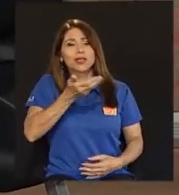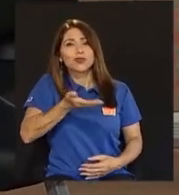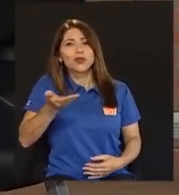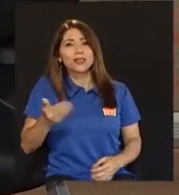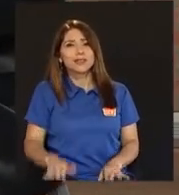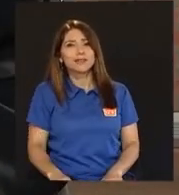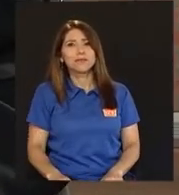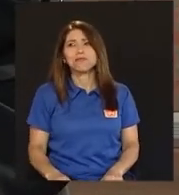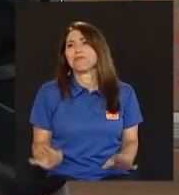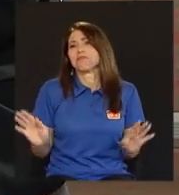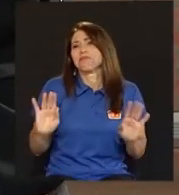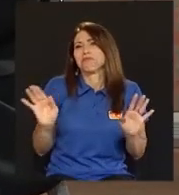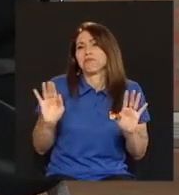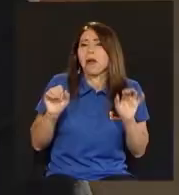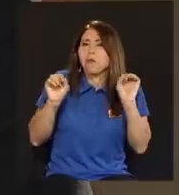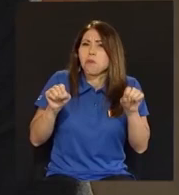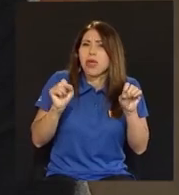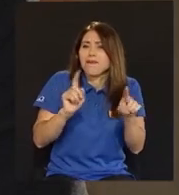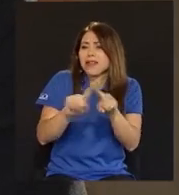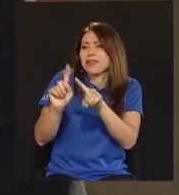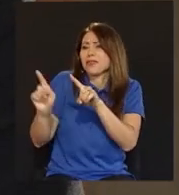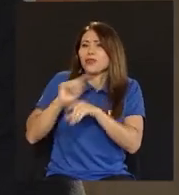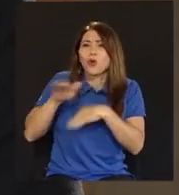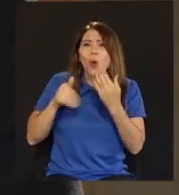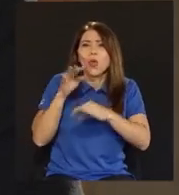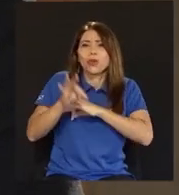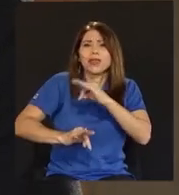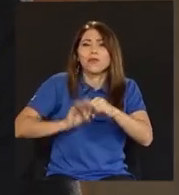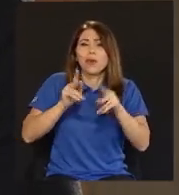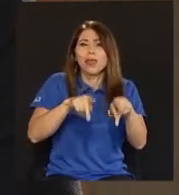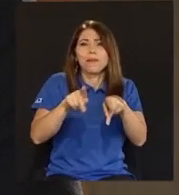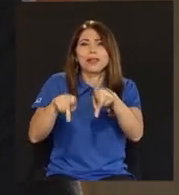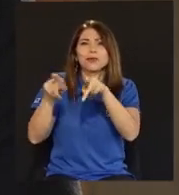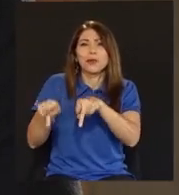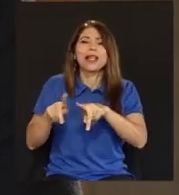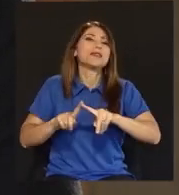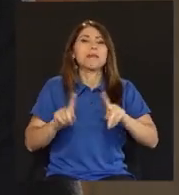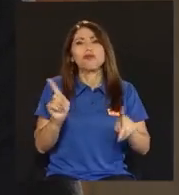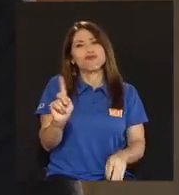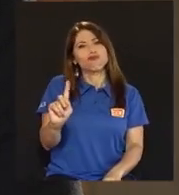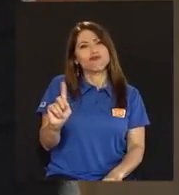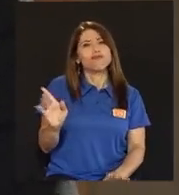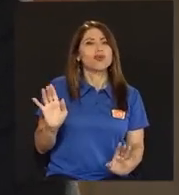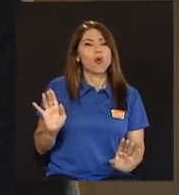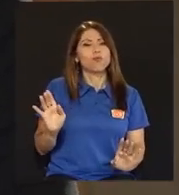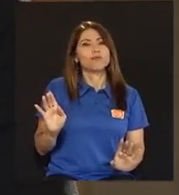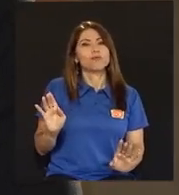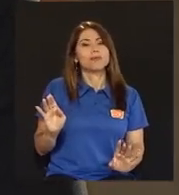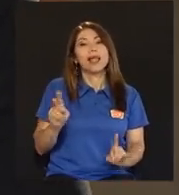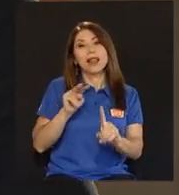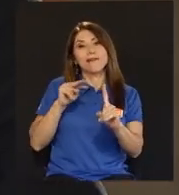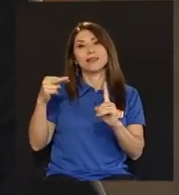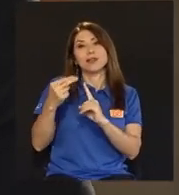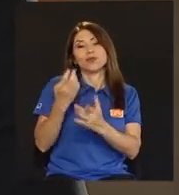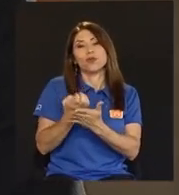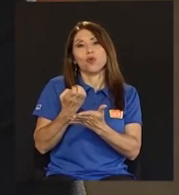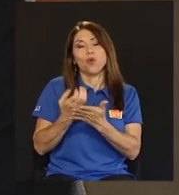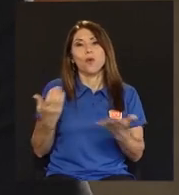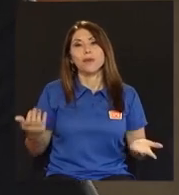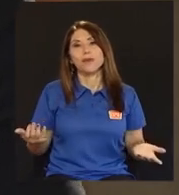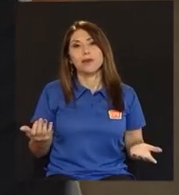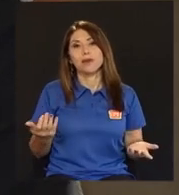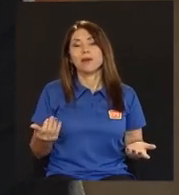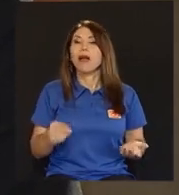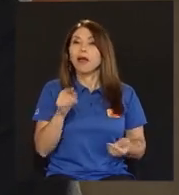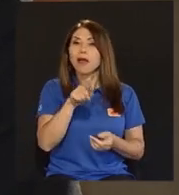todo tipo de personas, no sé, pero le puedo decir particularmente que no, que en la división económica